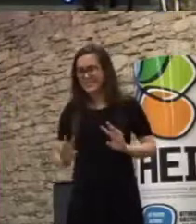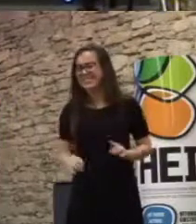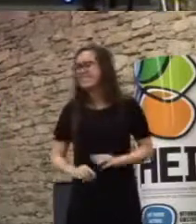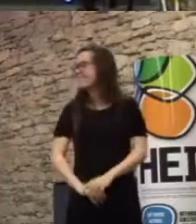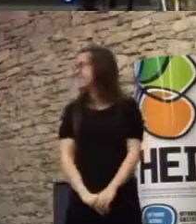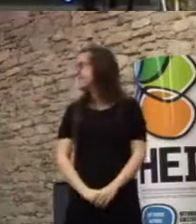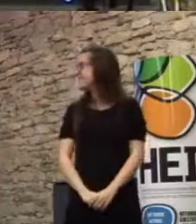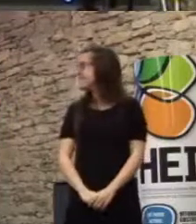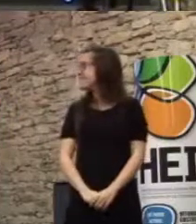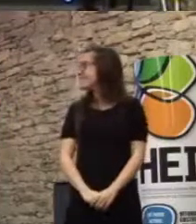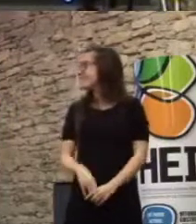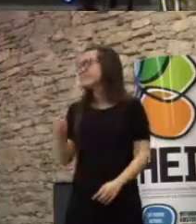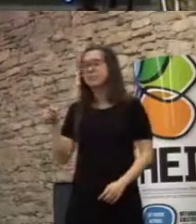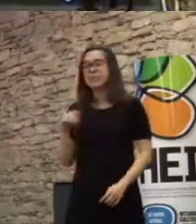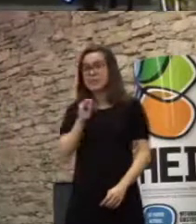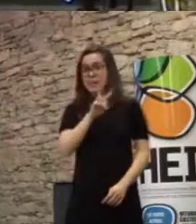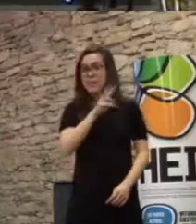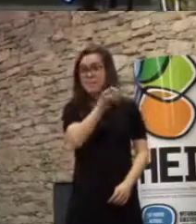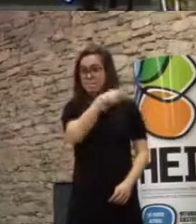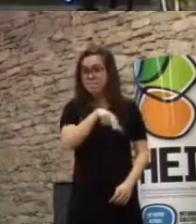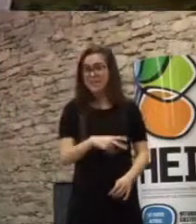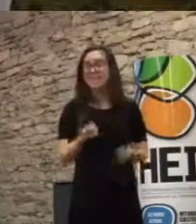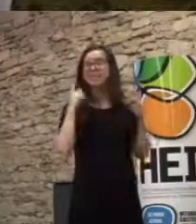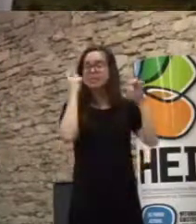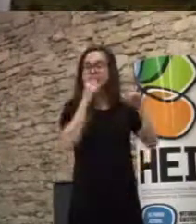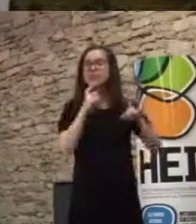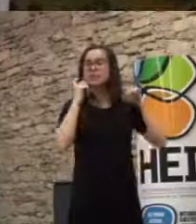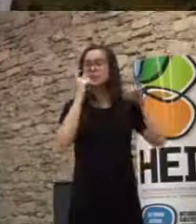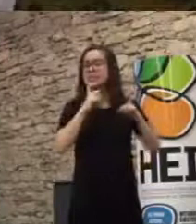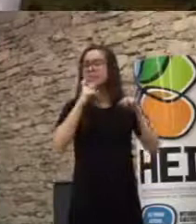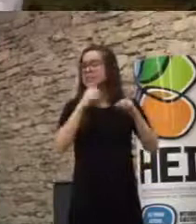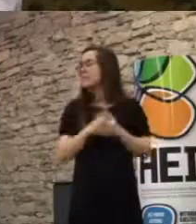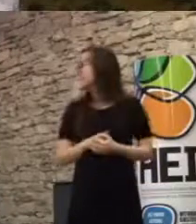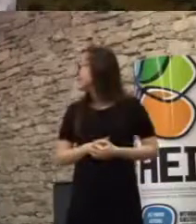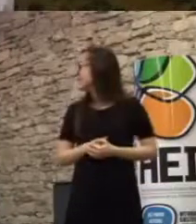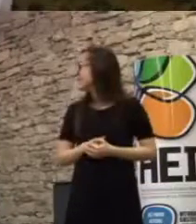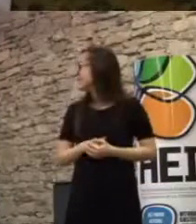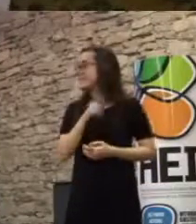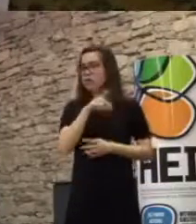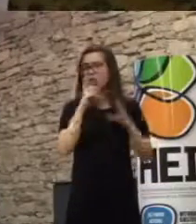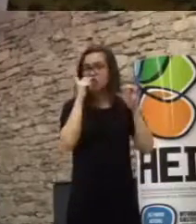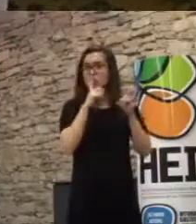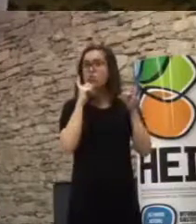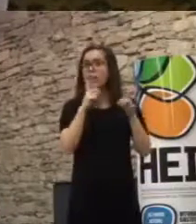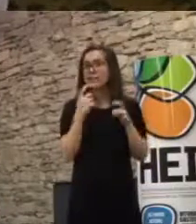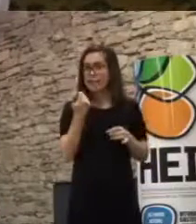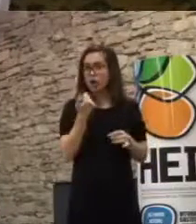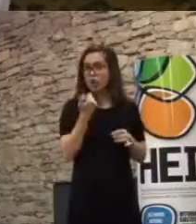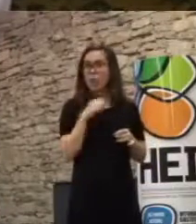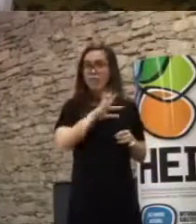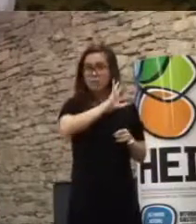por favor intenta va a ser suave no hace falta que nos pongamos duros tú vas a intentar el rotulador